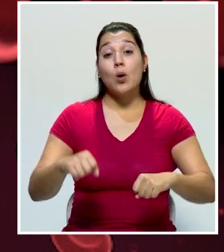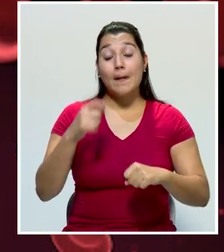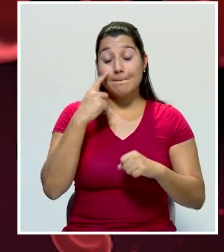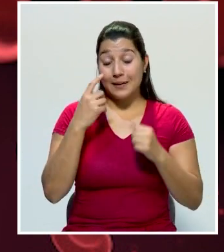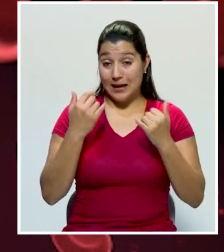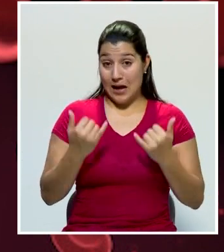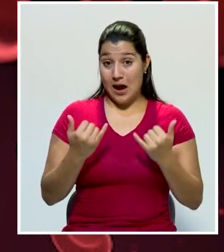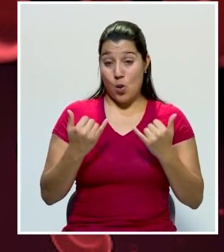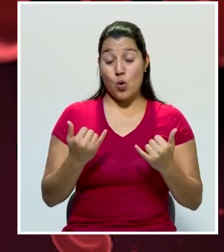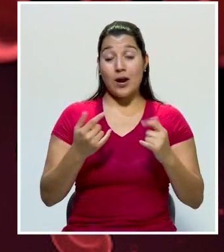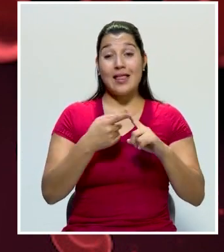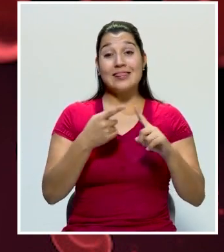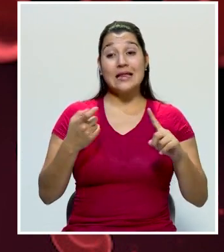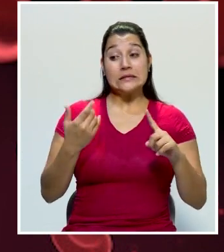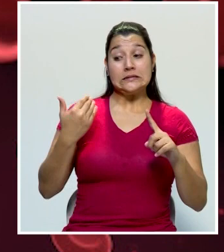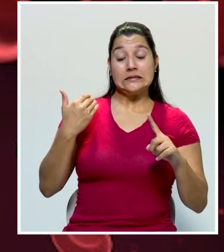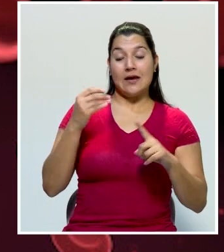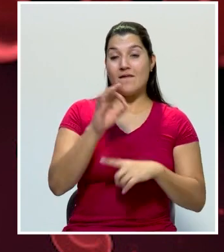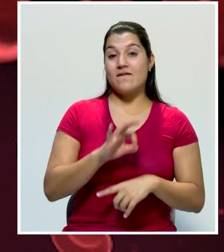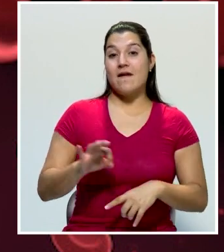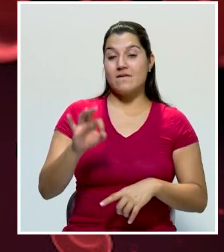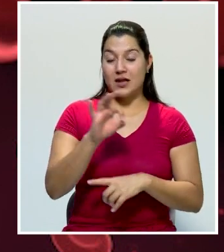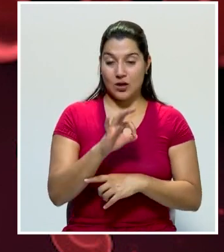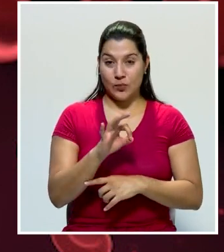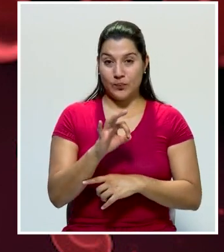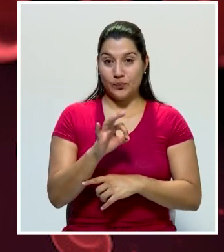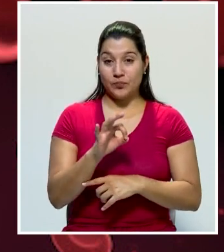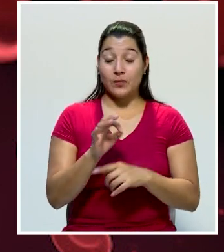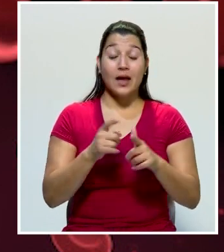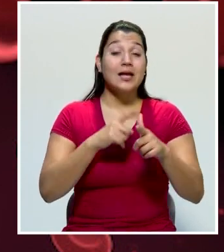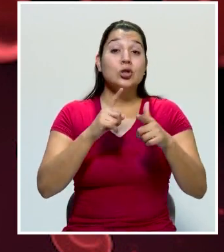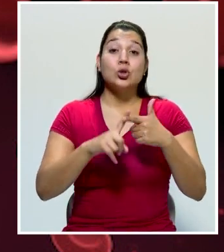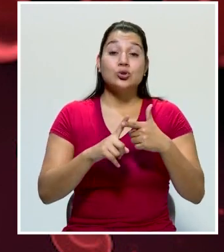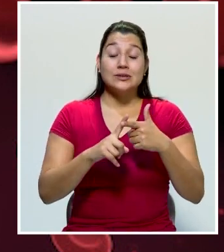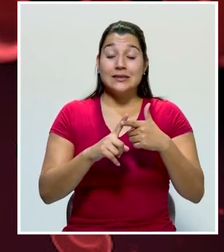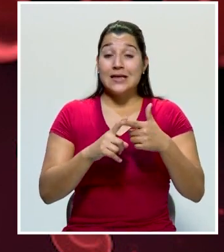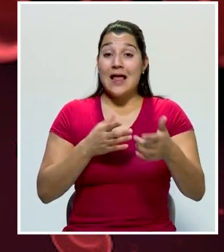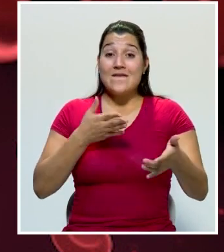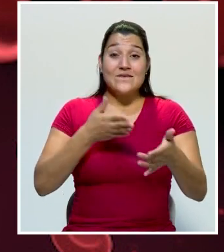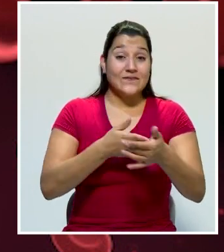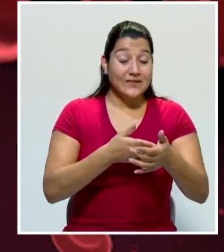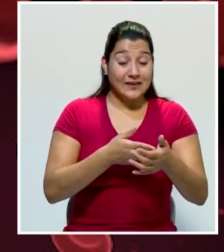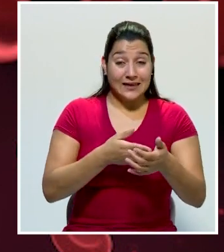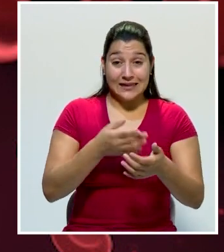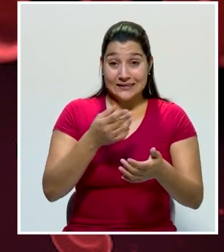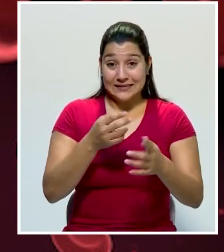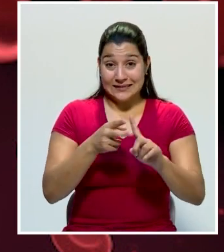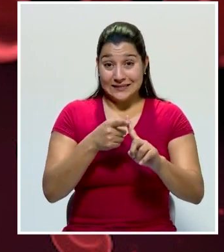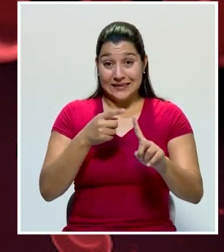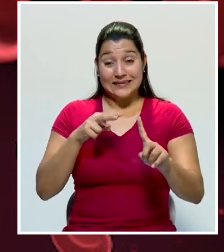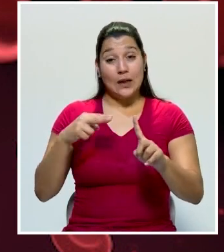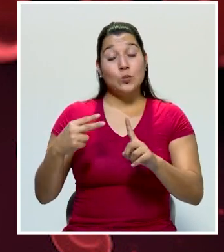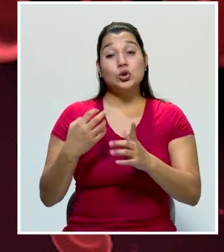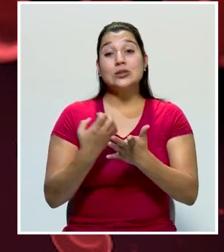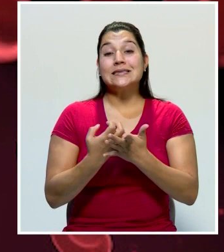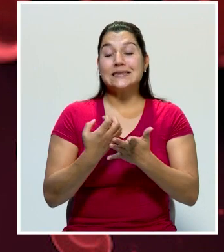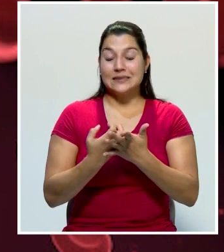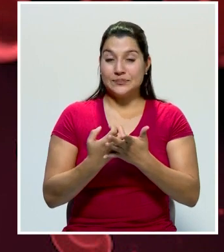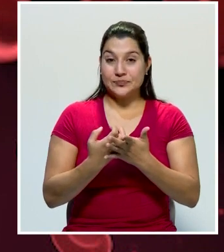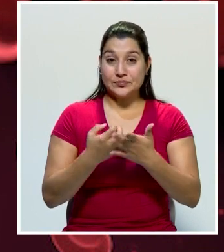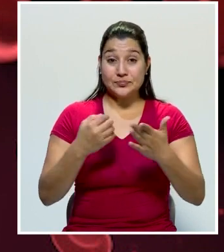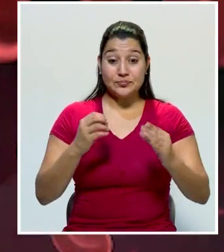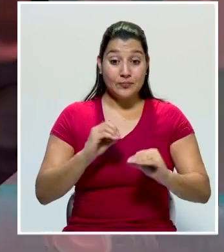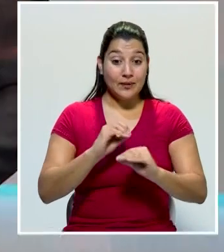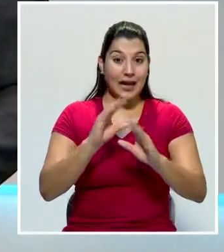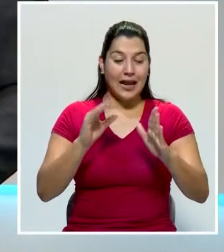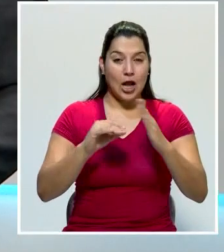rubros y meses desde el pasado mes de febrero, don Ernesto. Así que el impacto económico, por supuesto que en Costa Rica se